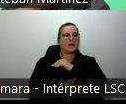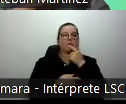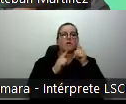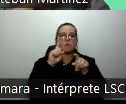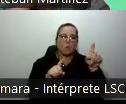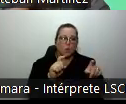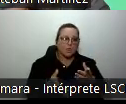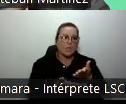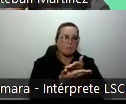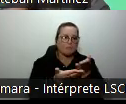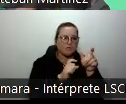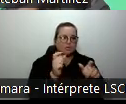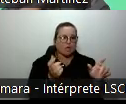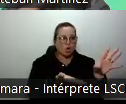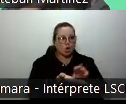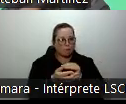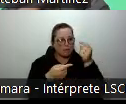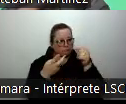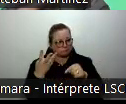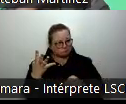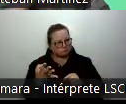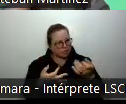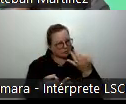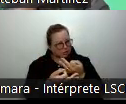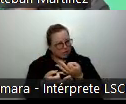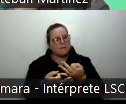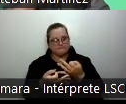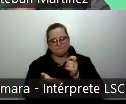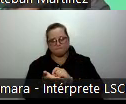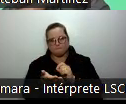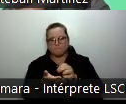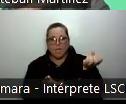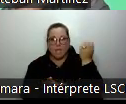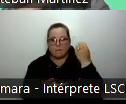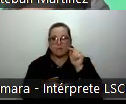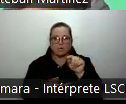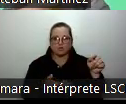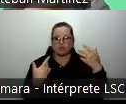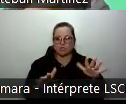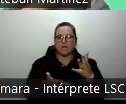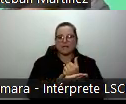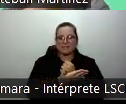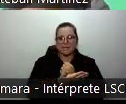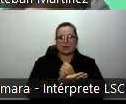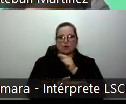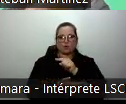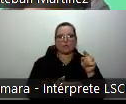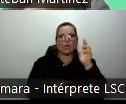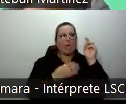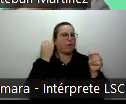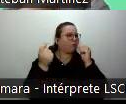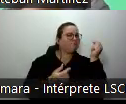personas y trata de copiar los atajos que encontraron ya así que aprende de quienes ya lograron esa meta No tienes por qué ingeniar las